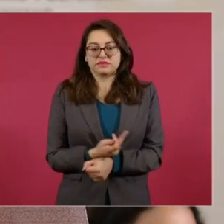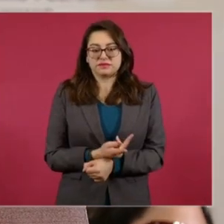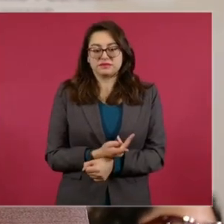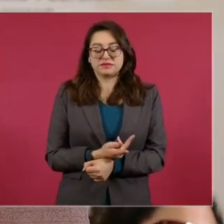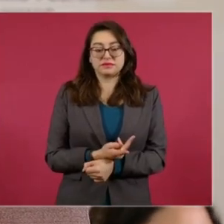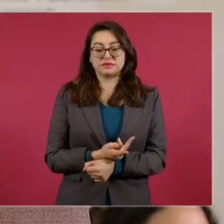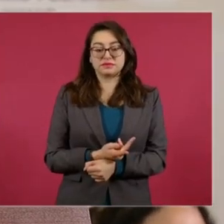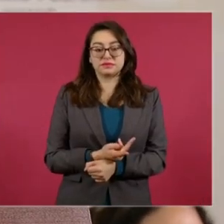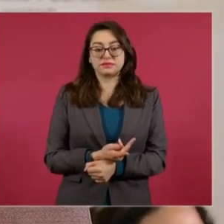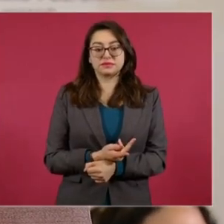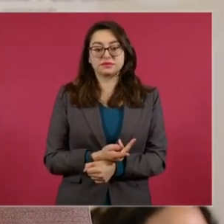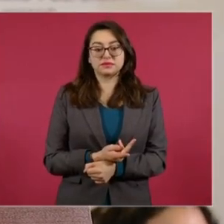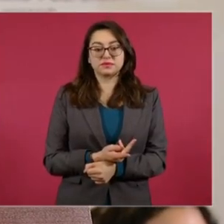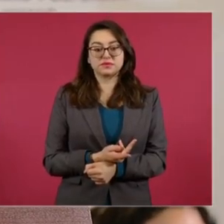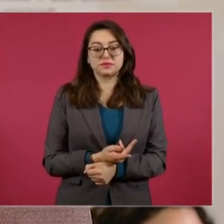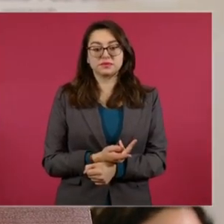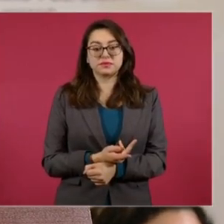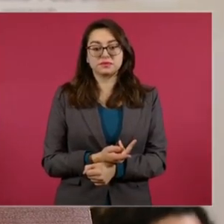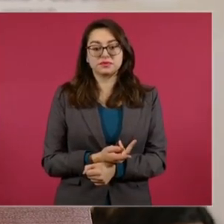representante